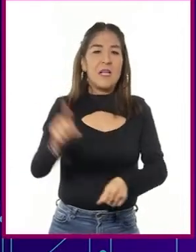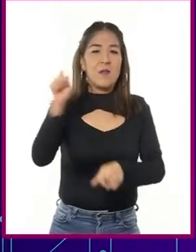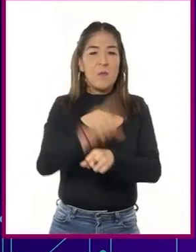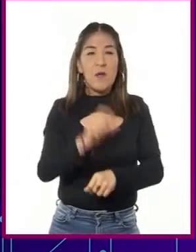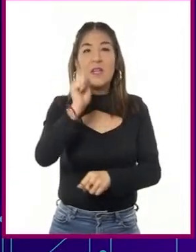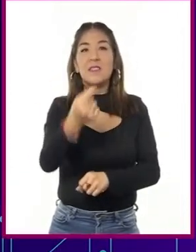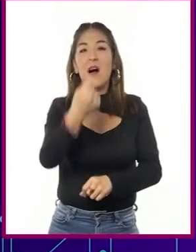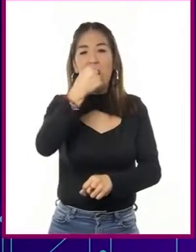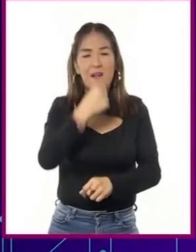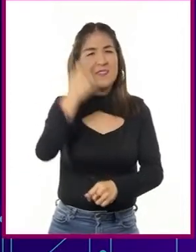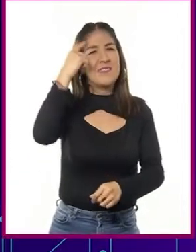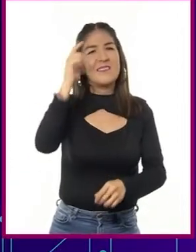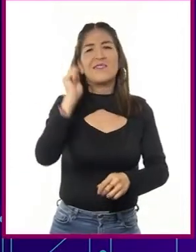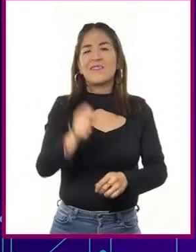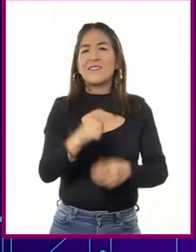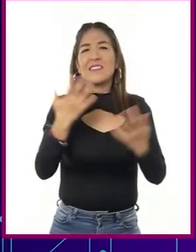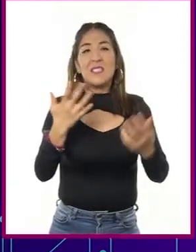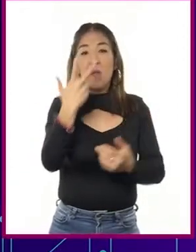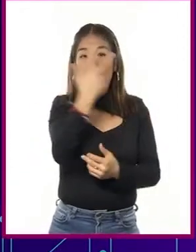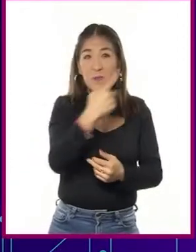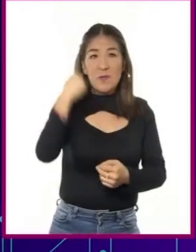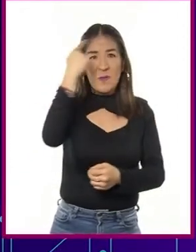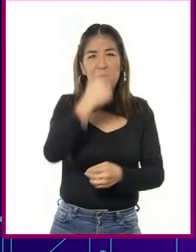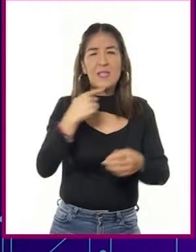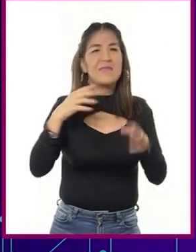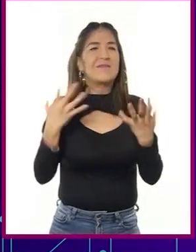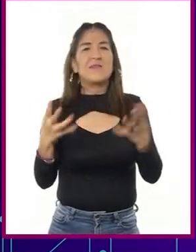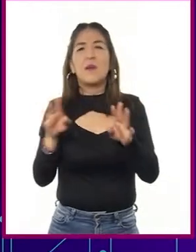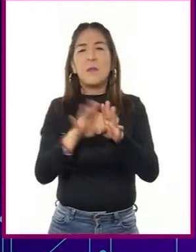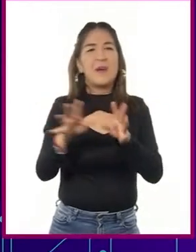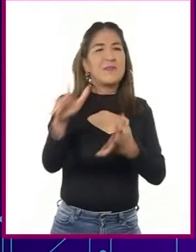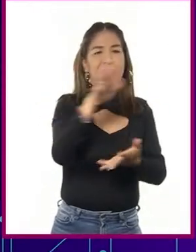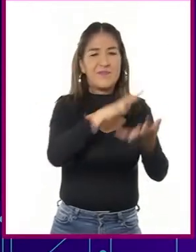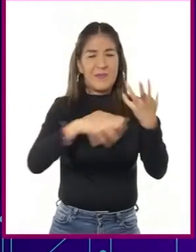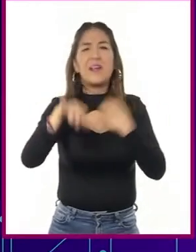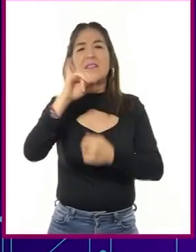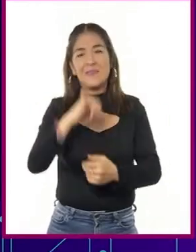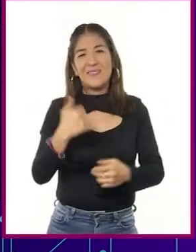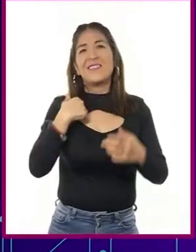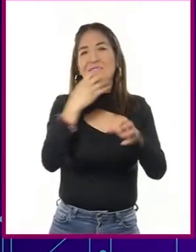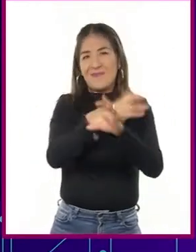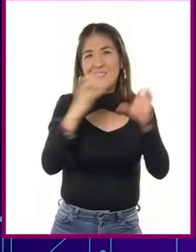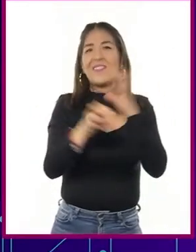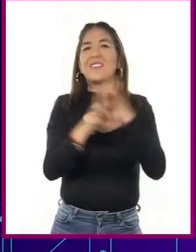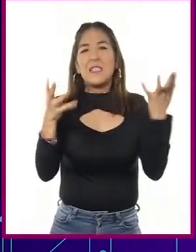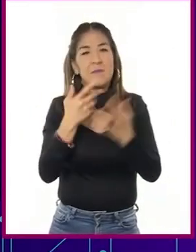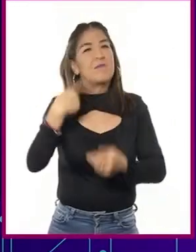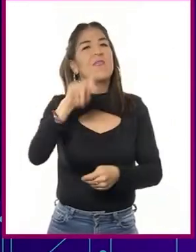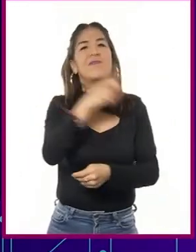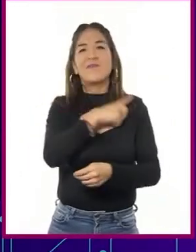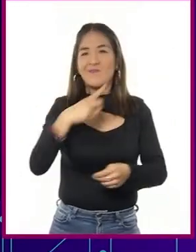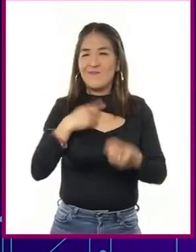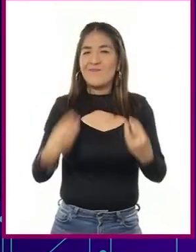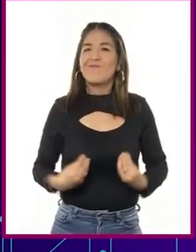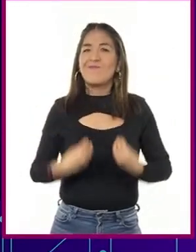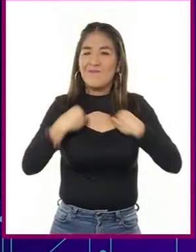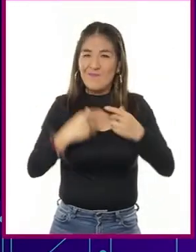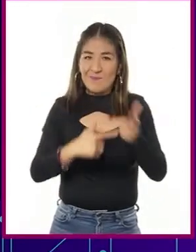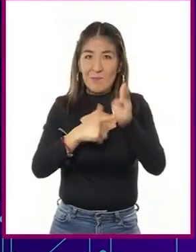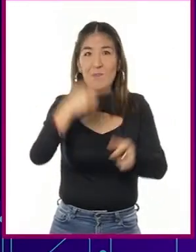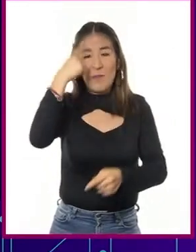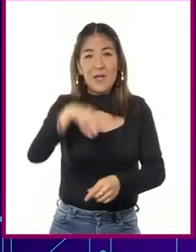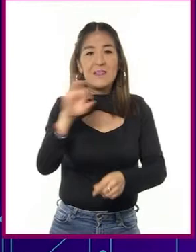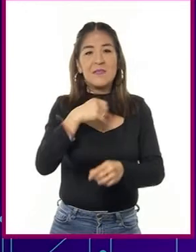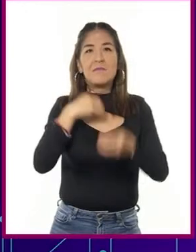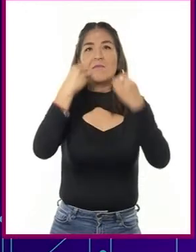cuadro y viví aterrado por las próximas 8 horas. Y era decir, ok, tengo muchas cosas que hacer, pero tengo que sobrevivir para no quedarme en el viaje y